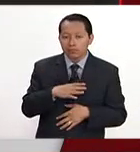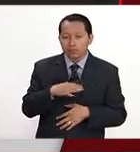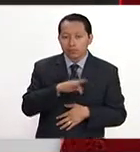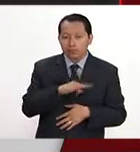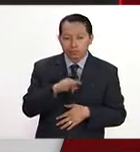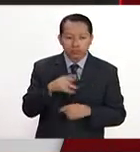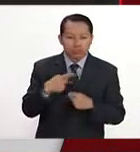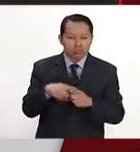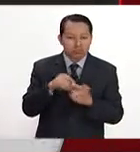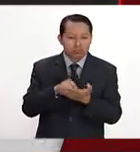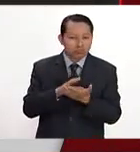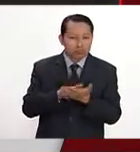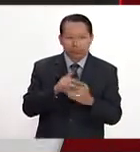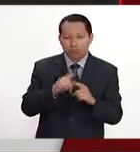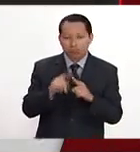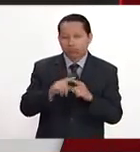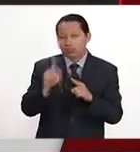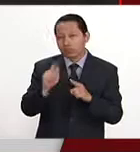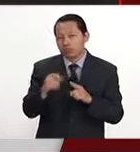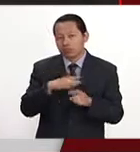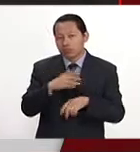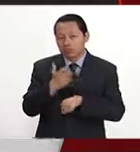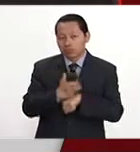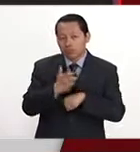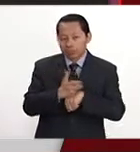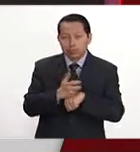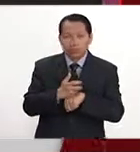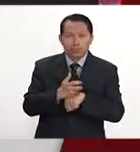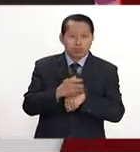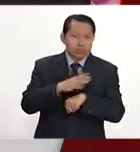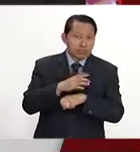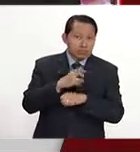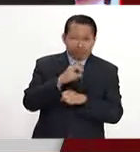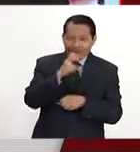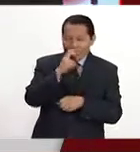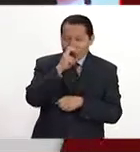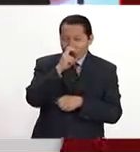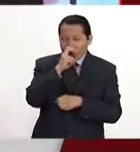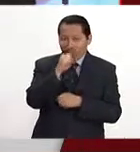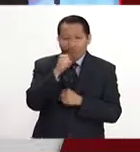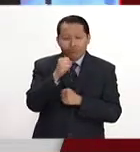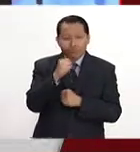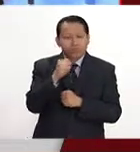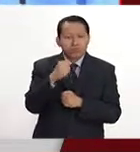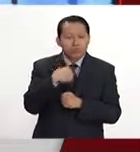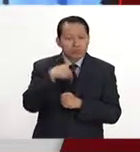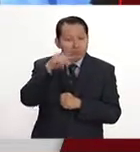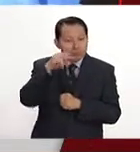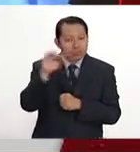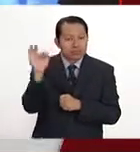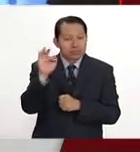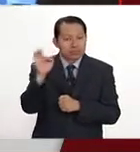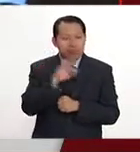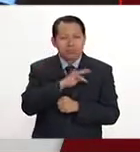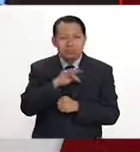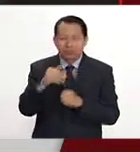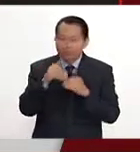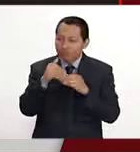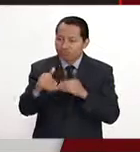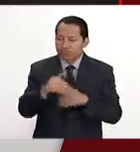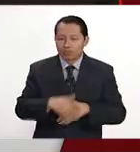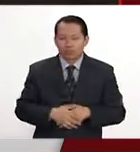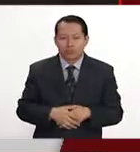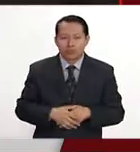matizar ciertas posiciones, si Estados Unidos se mantiene firme, intransigente, pues sí veo la posibilidad de que se extiendan las negociaciones.